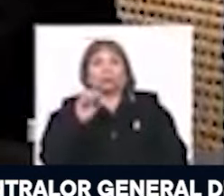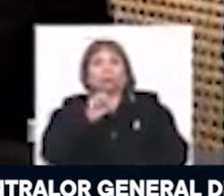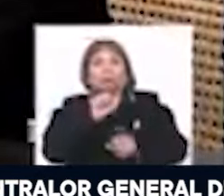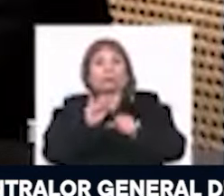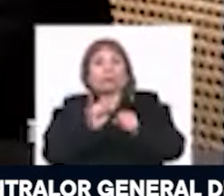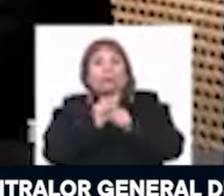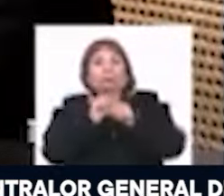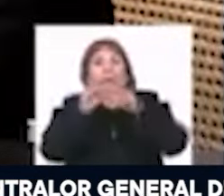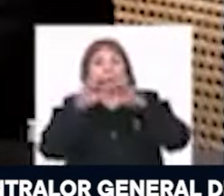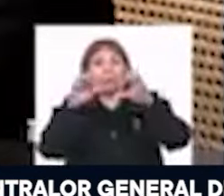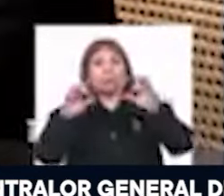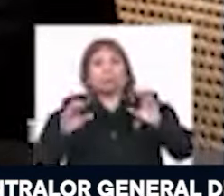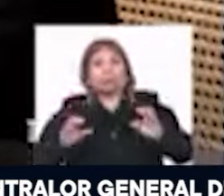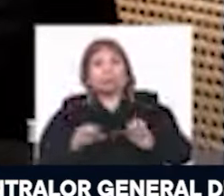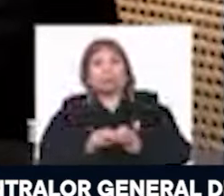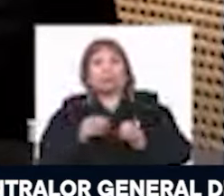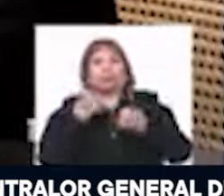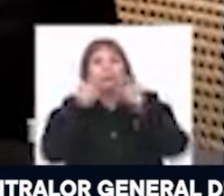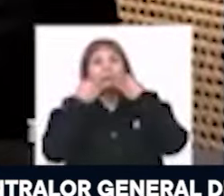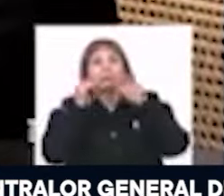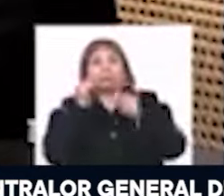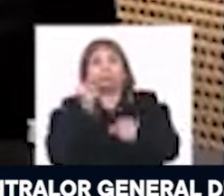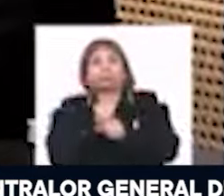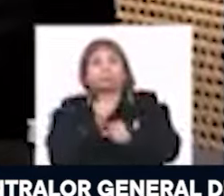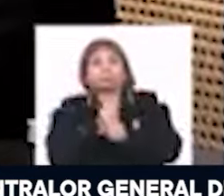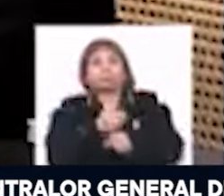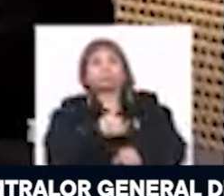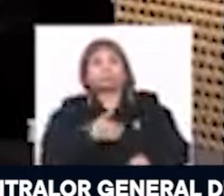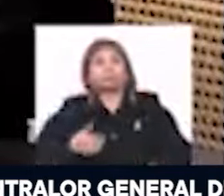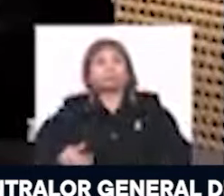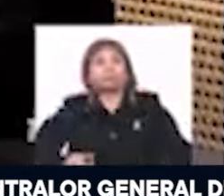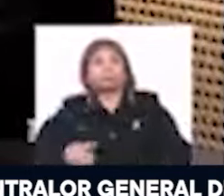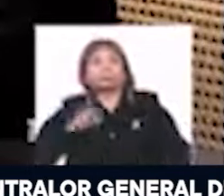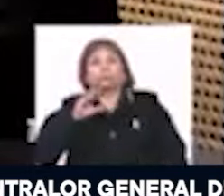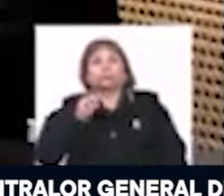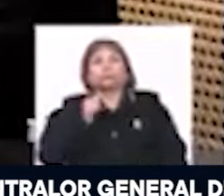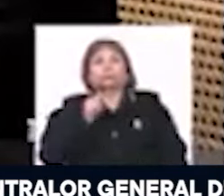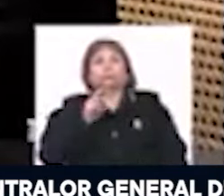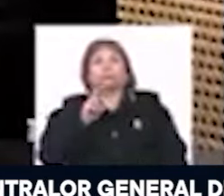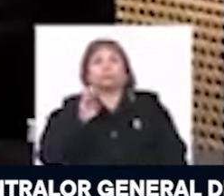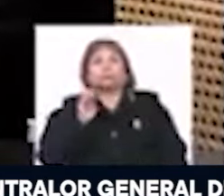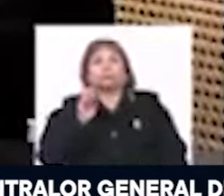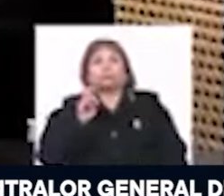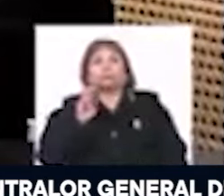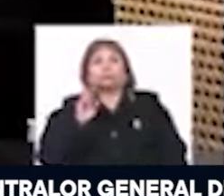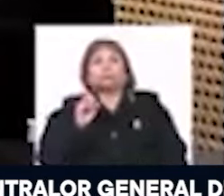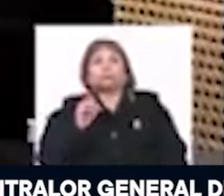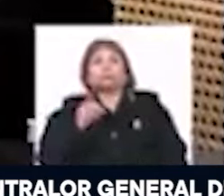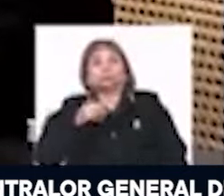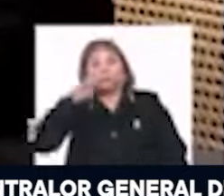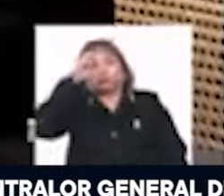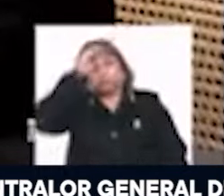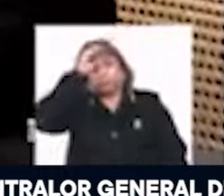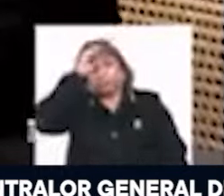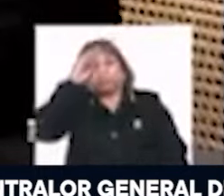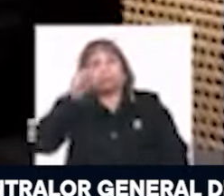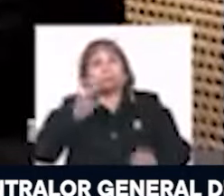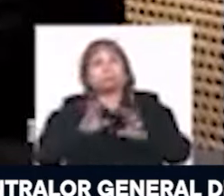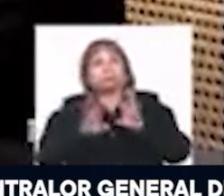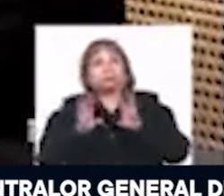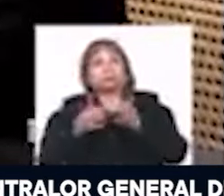notificado el informe trabajado con la presidencia del doctor Cavero, ¿ya? No tengo conocimiento de